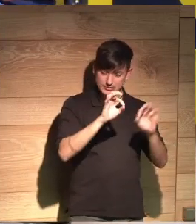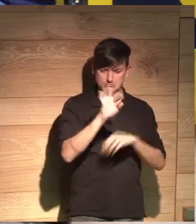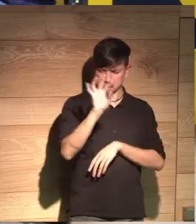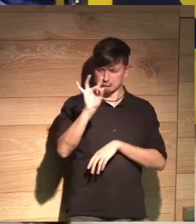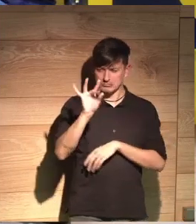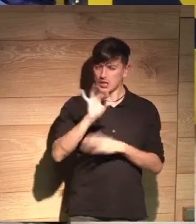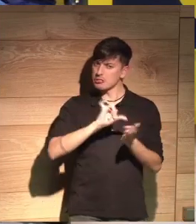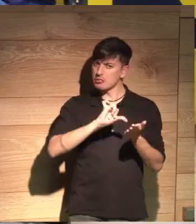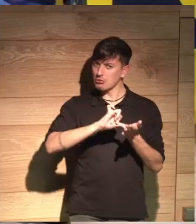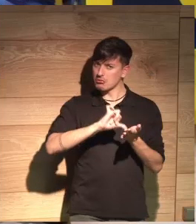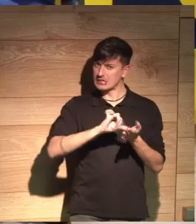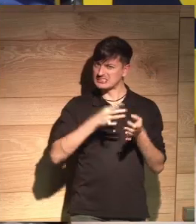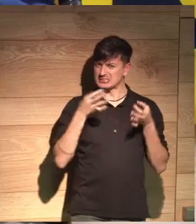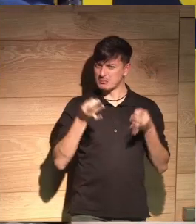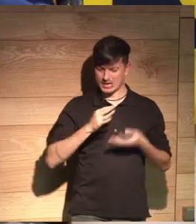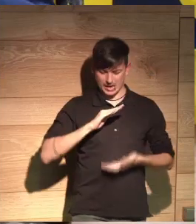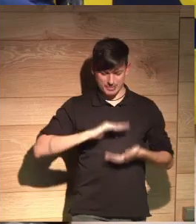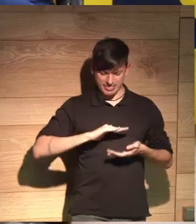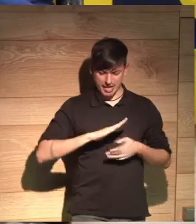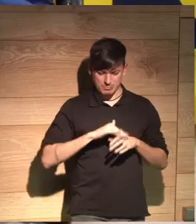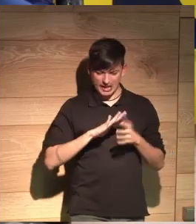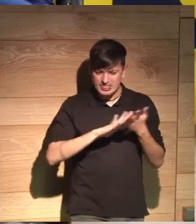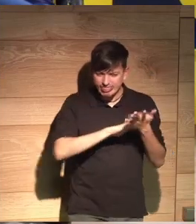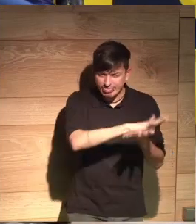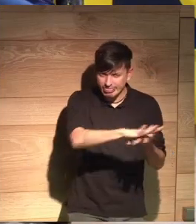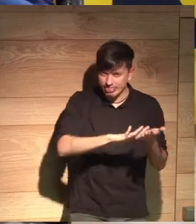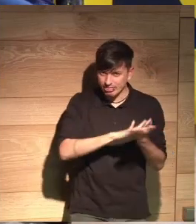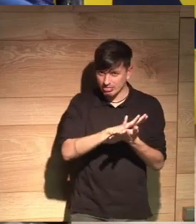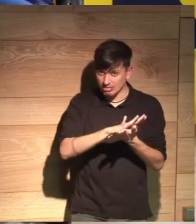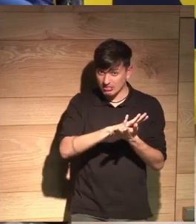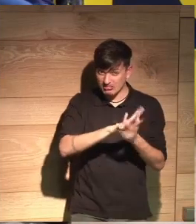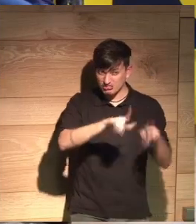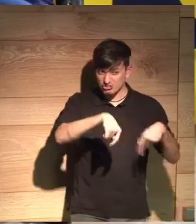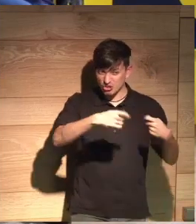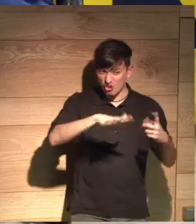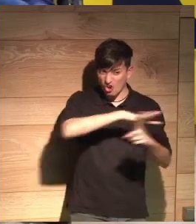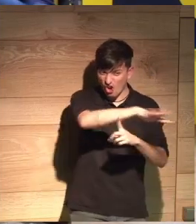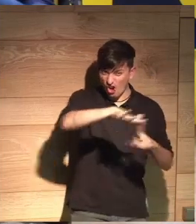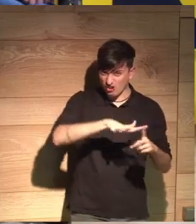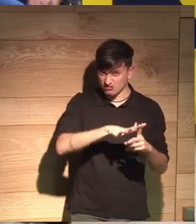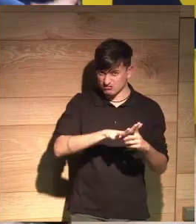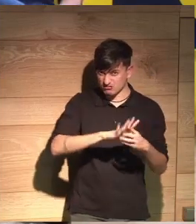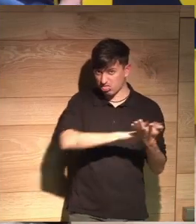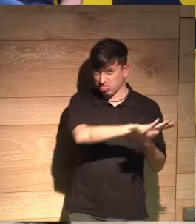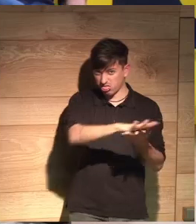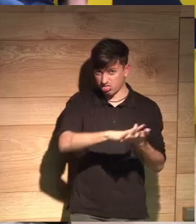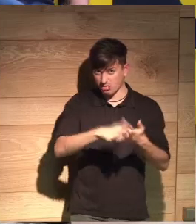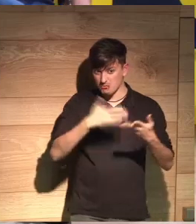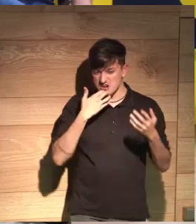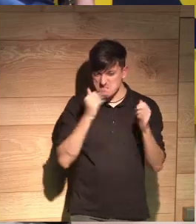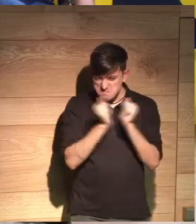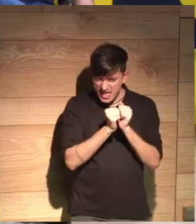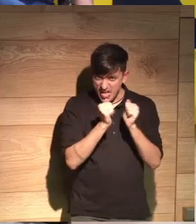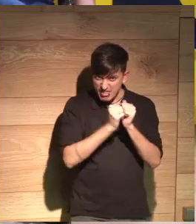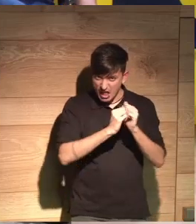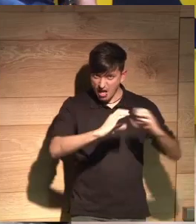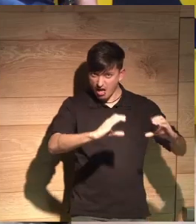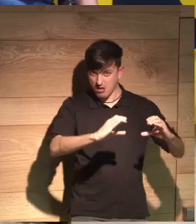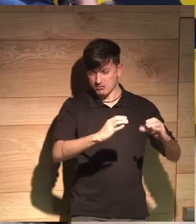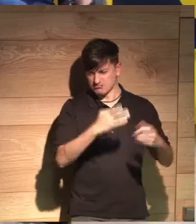va a tener una capacidad de destruir algo de lebarón no es cierto porque el mismo el hecho de piedras o de o sea